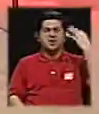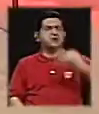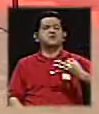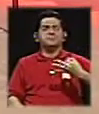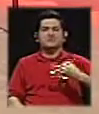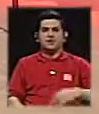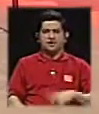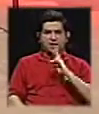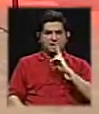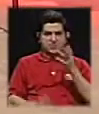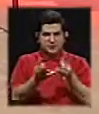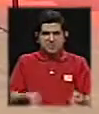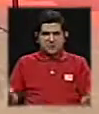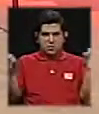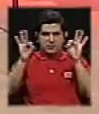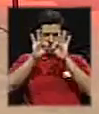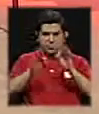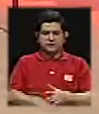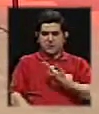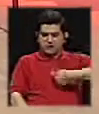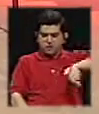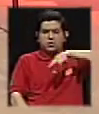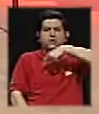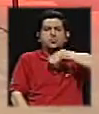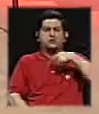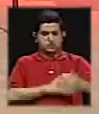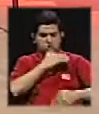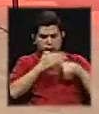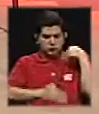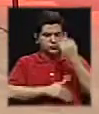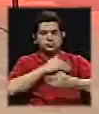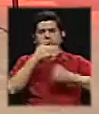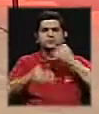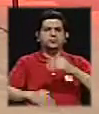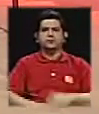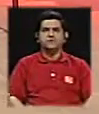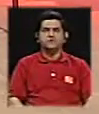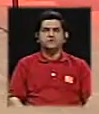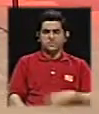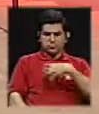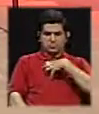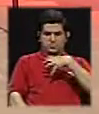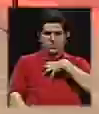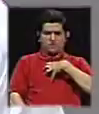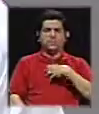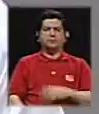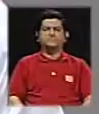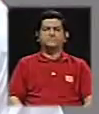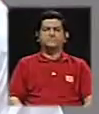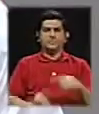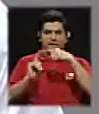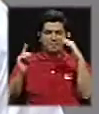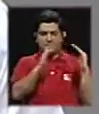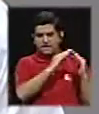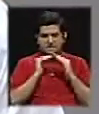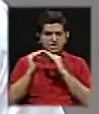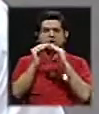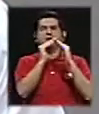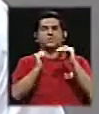en realidad importa como a nosotros, como un proceso autónomo desde las